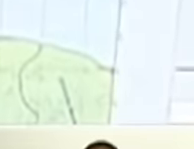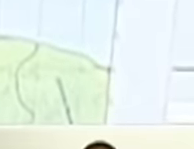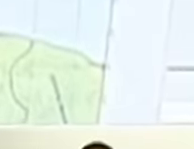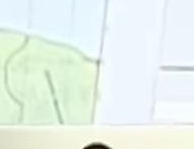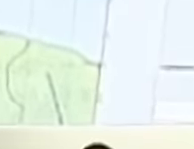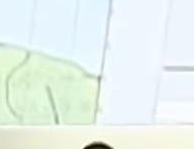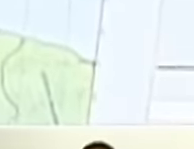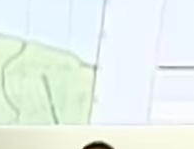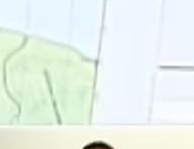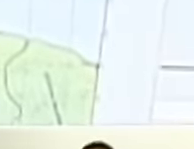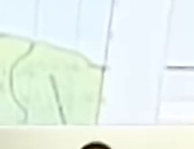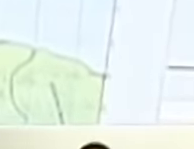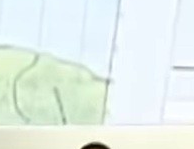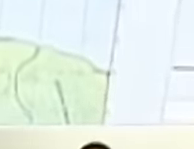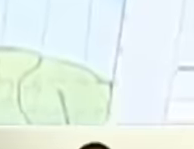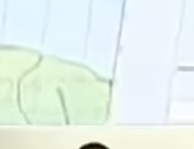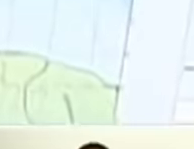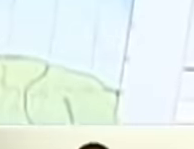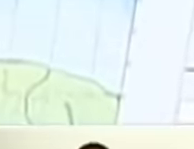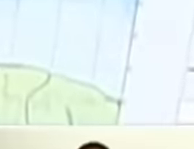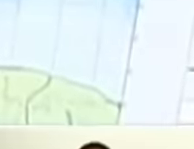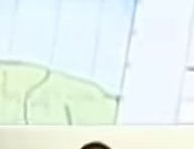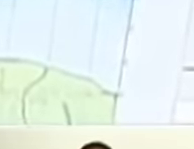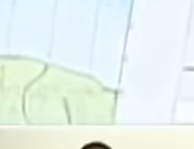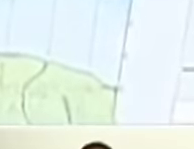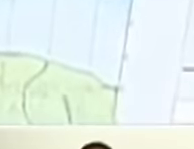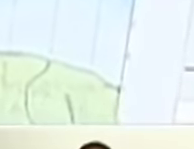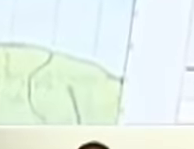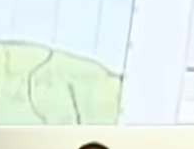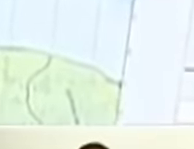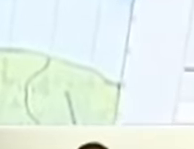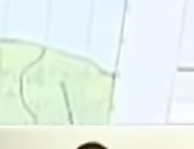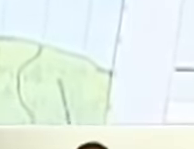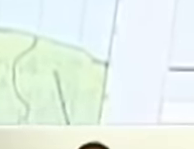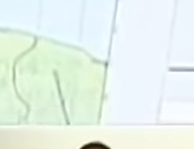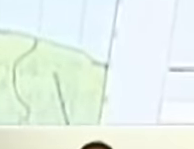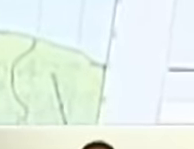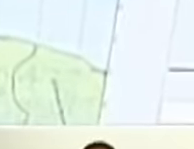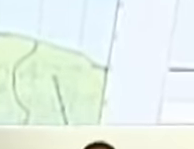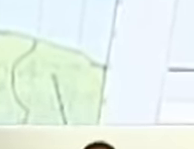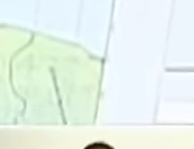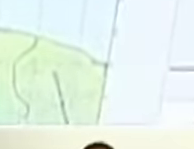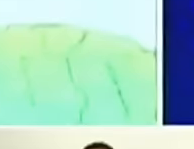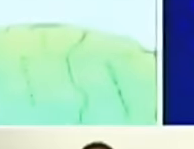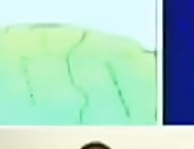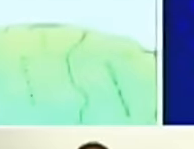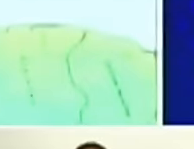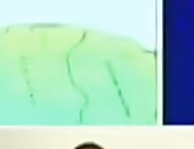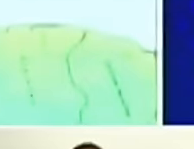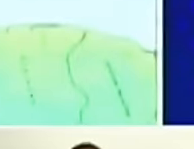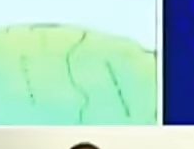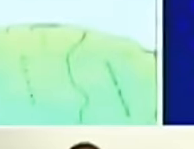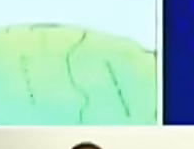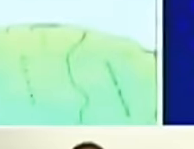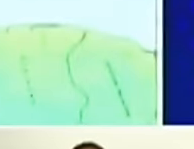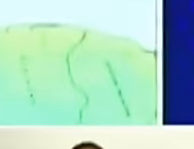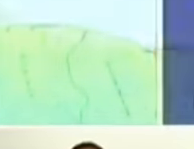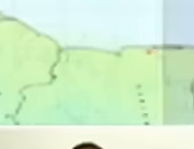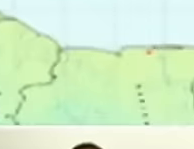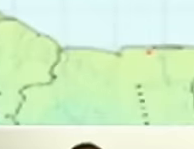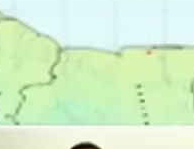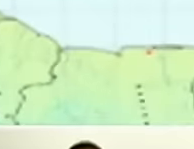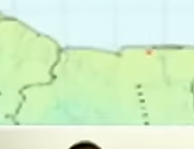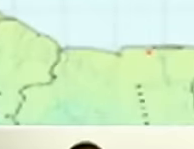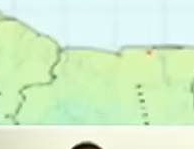mar. Hasta el frente de las costas de Delta Macuro llegan las concesiones de petróleo que ha dado Guyana.